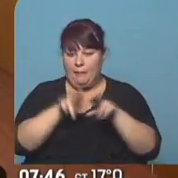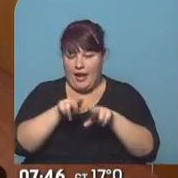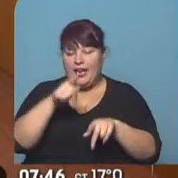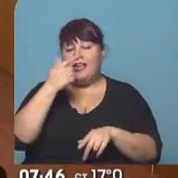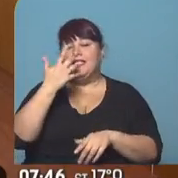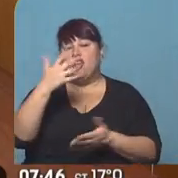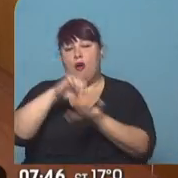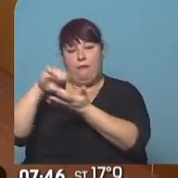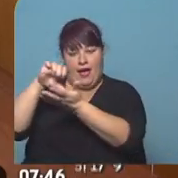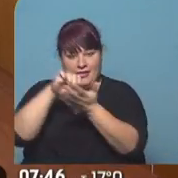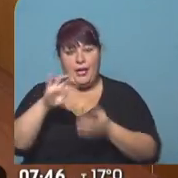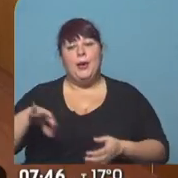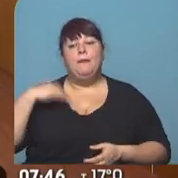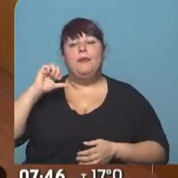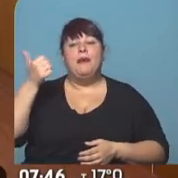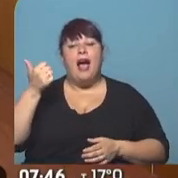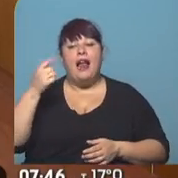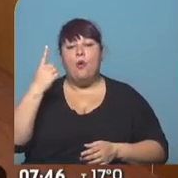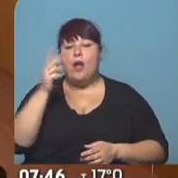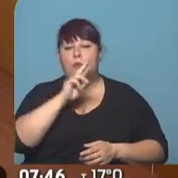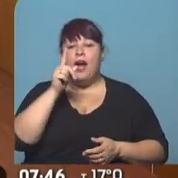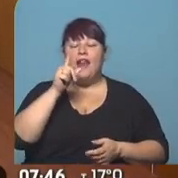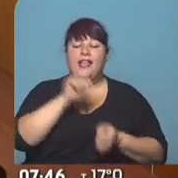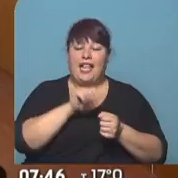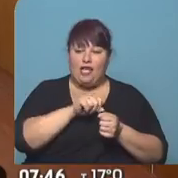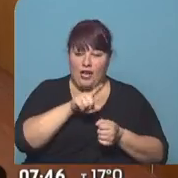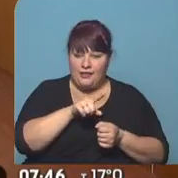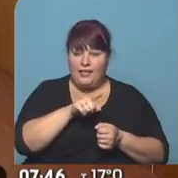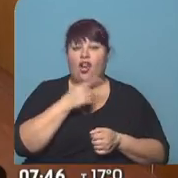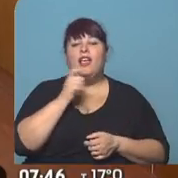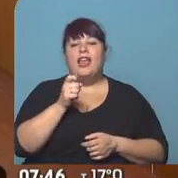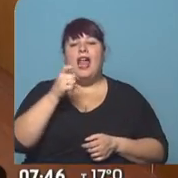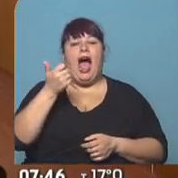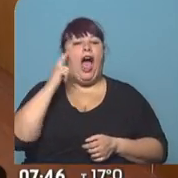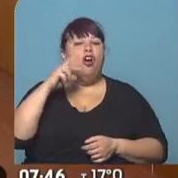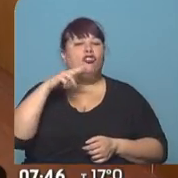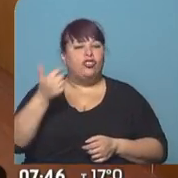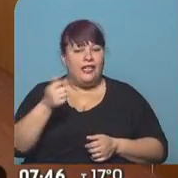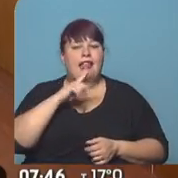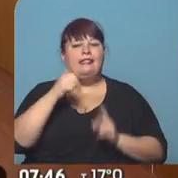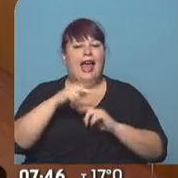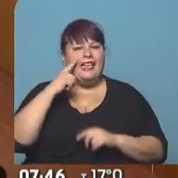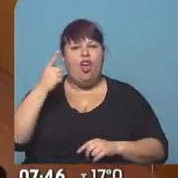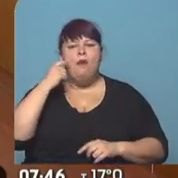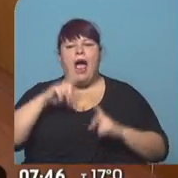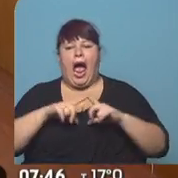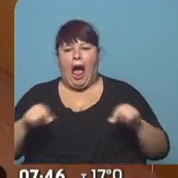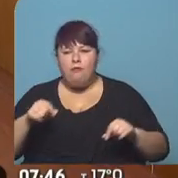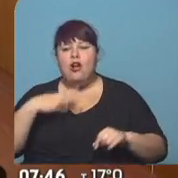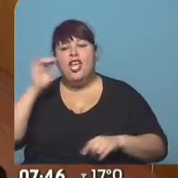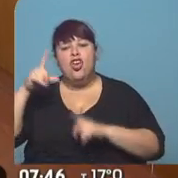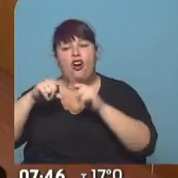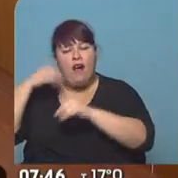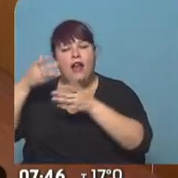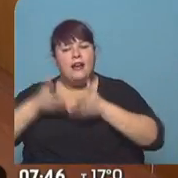5 países y el premio ganador se quedó para una santiagueña, ella se llama Agostina Tarquini, y para un japonés, hijo de